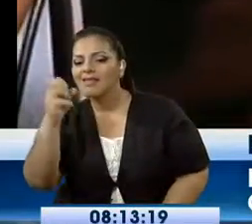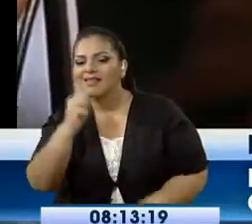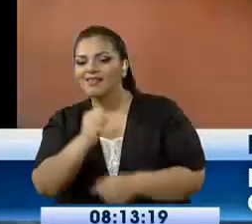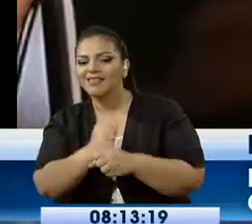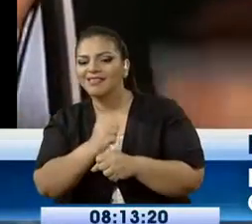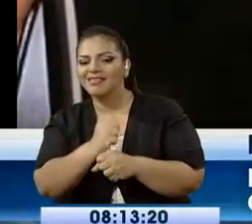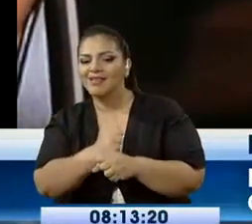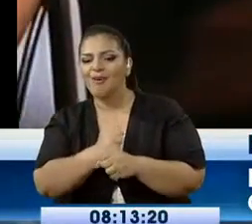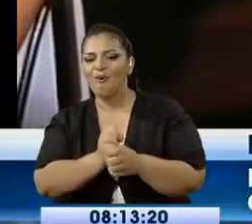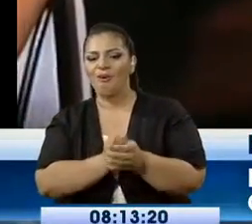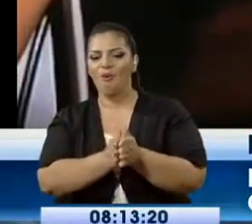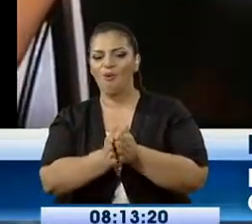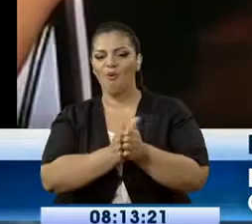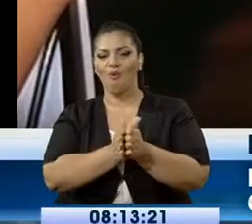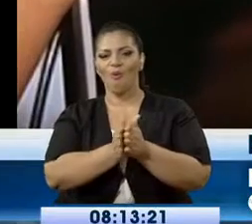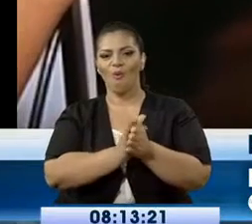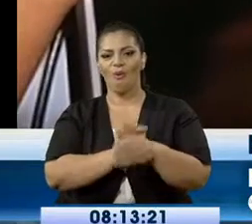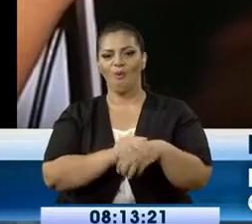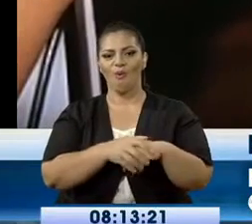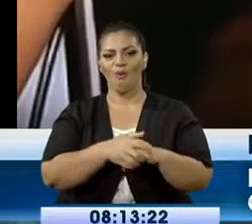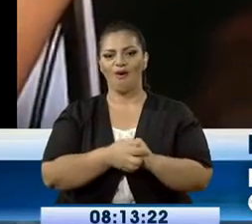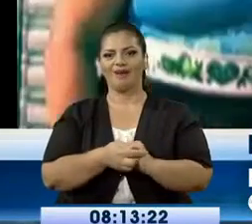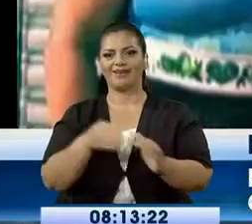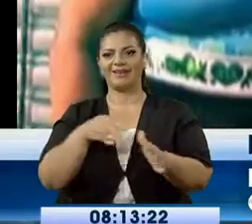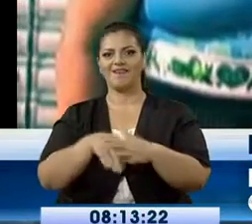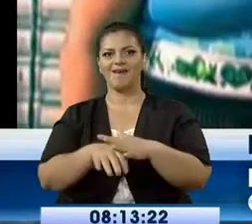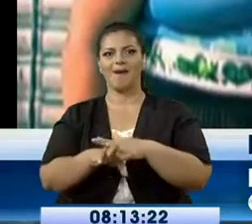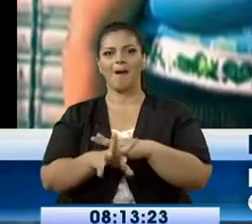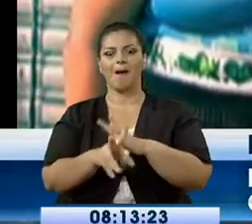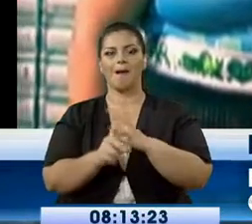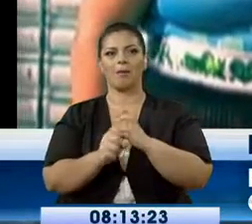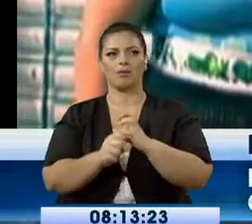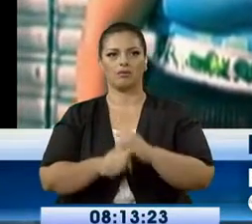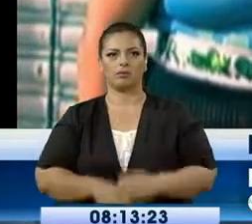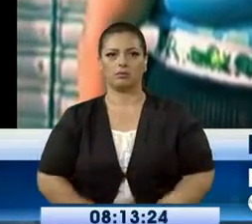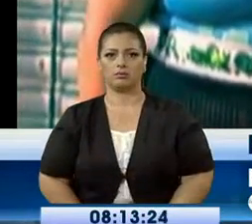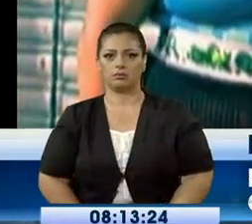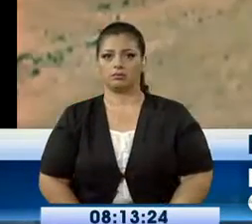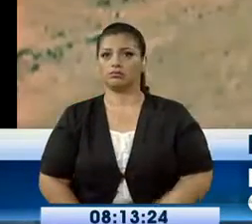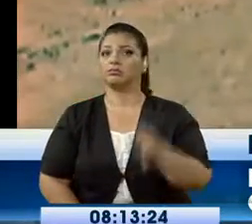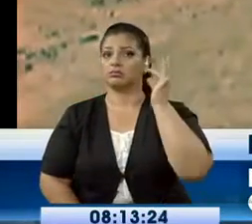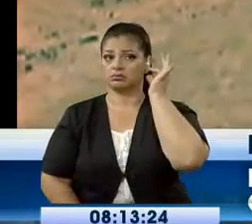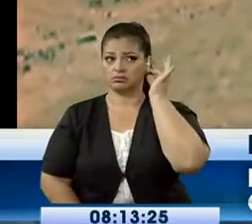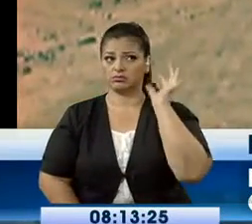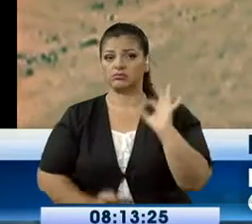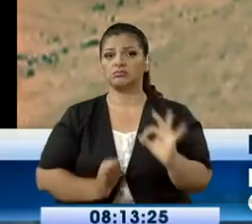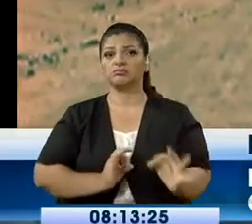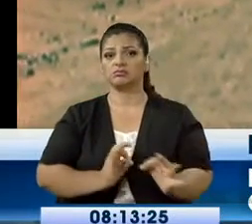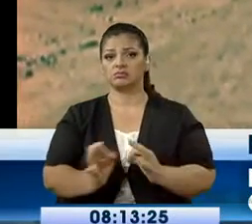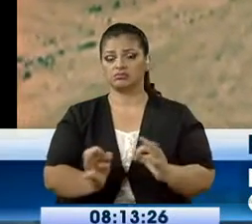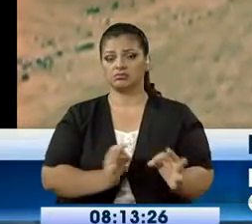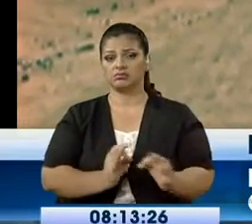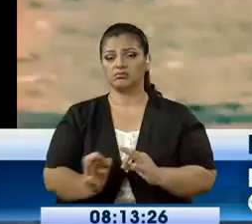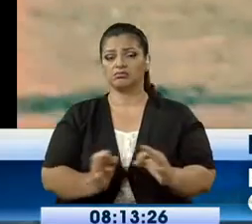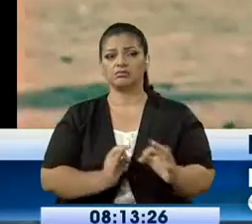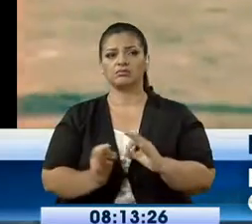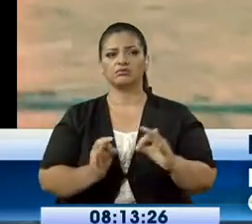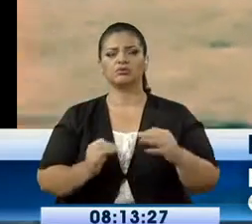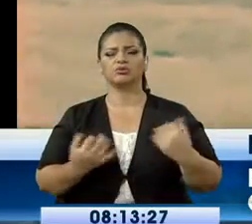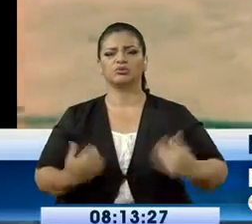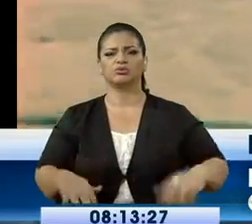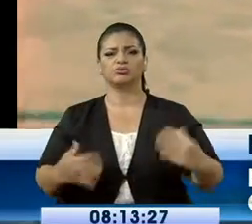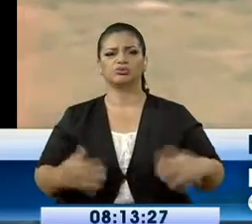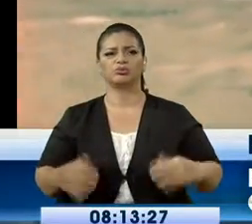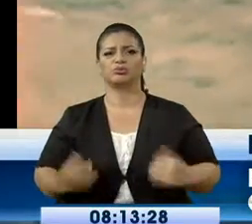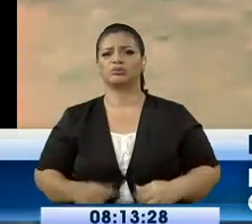un... ahí es campanero de todo el mundo. Esta moradora nos indica que, debido a la delincuencia en el sector, ha decidido